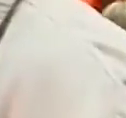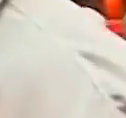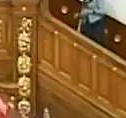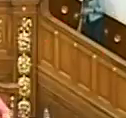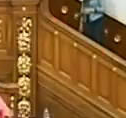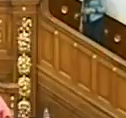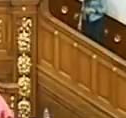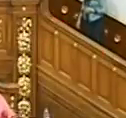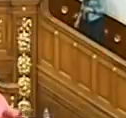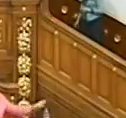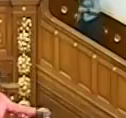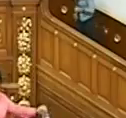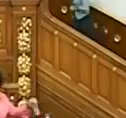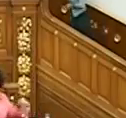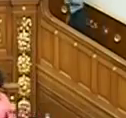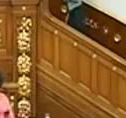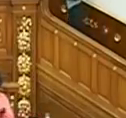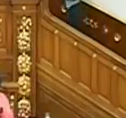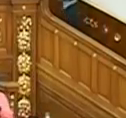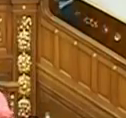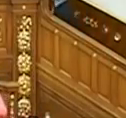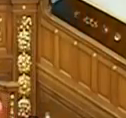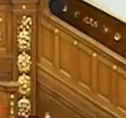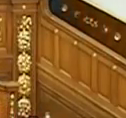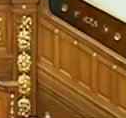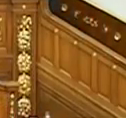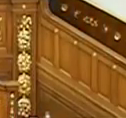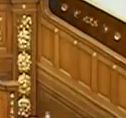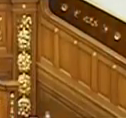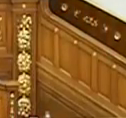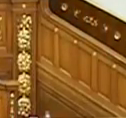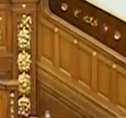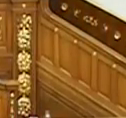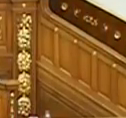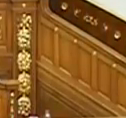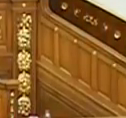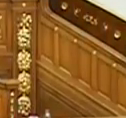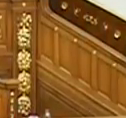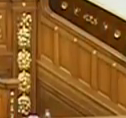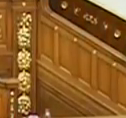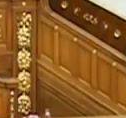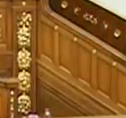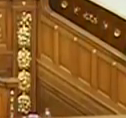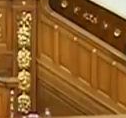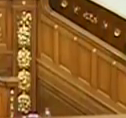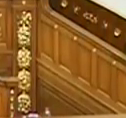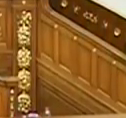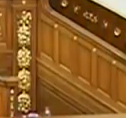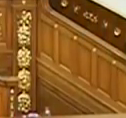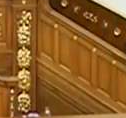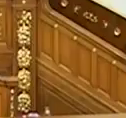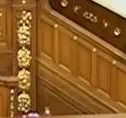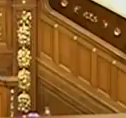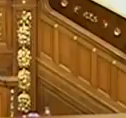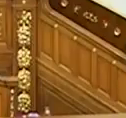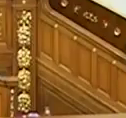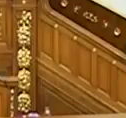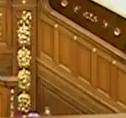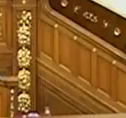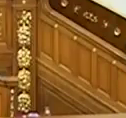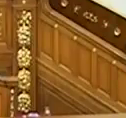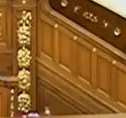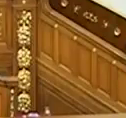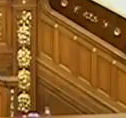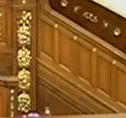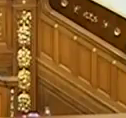Nacional Constituyente, Delcy Rodríguez, donde fueron aprobados 6 artículos de ley constitucional de precios acordados, 6 artículos que